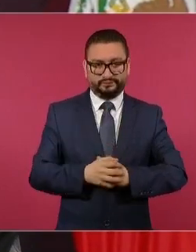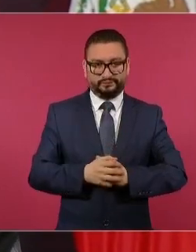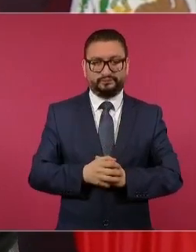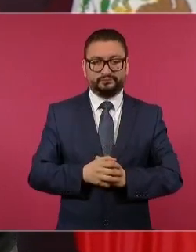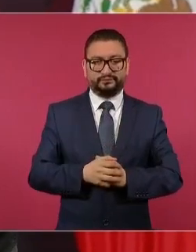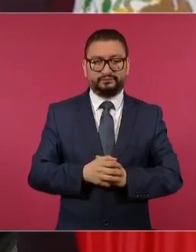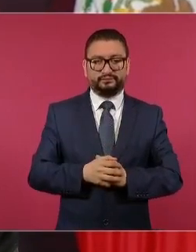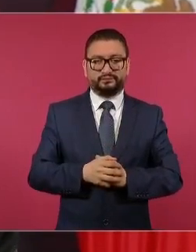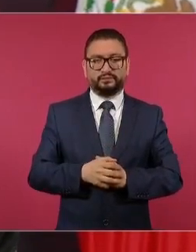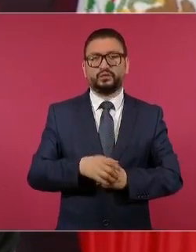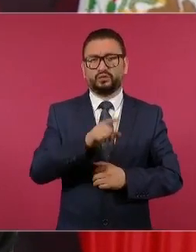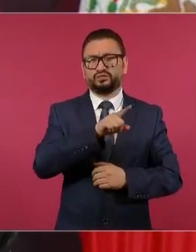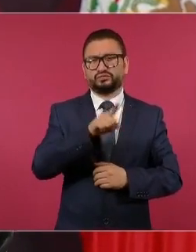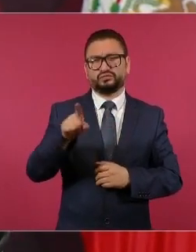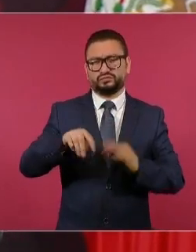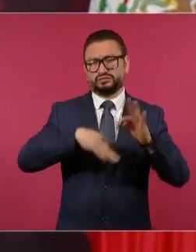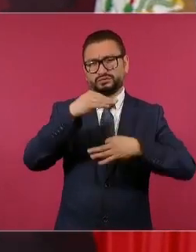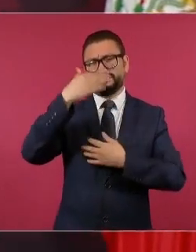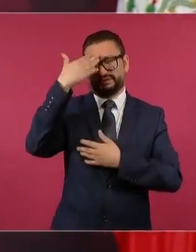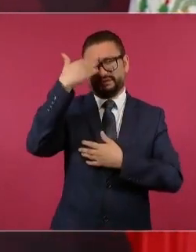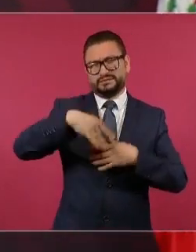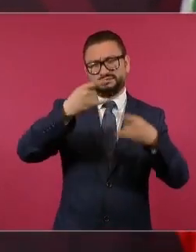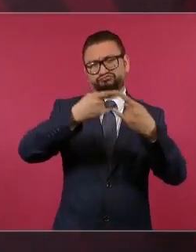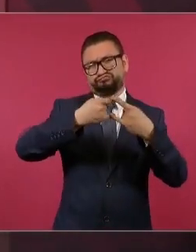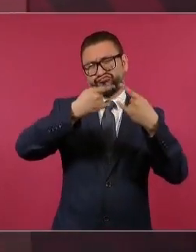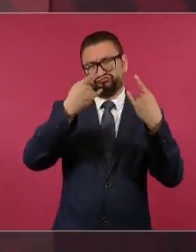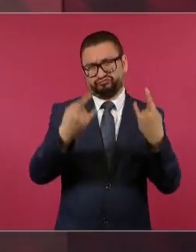Ustedes ya conocen la historia.